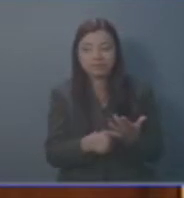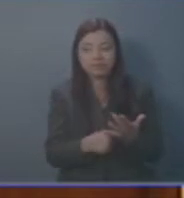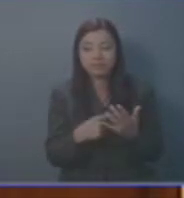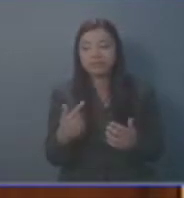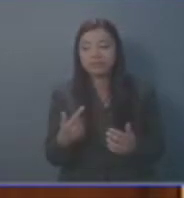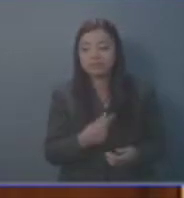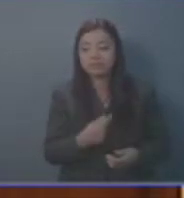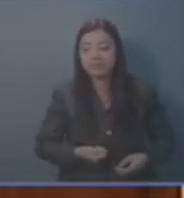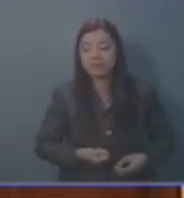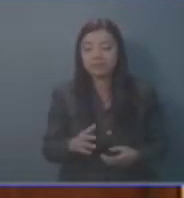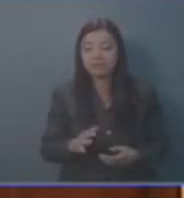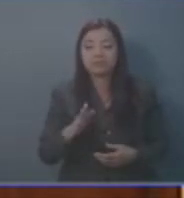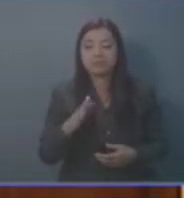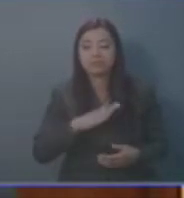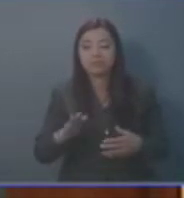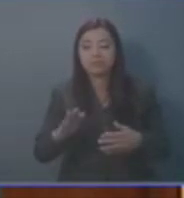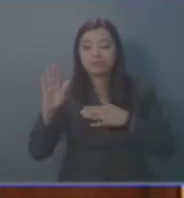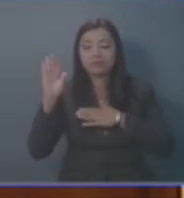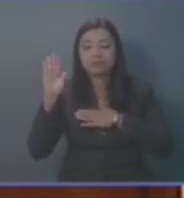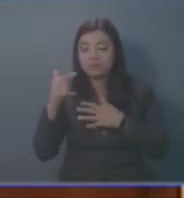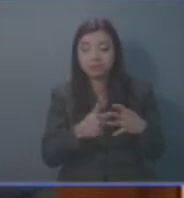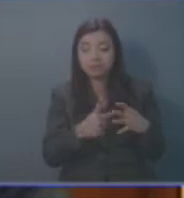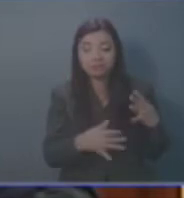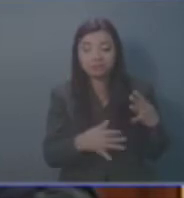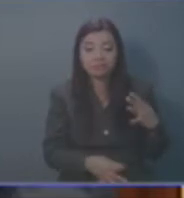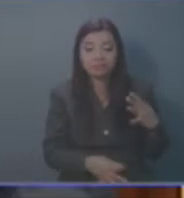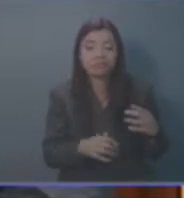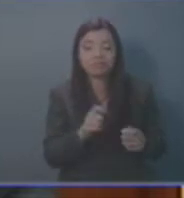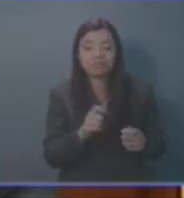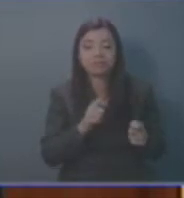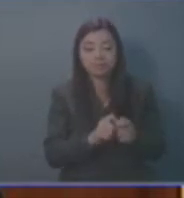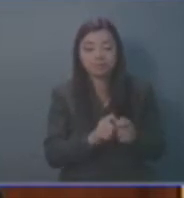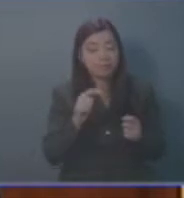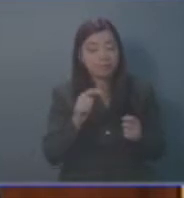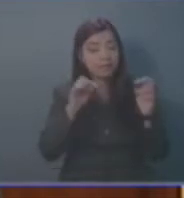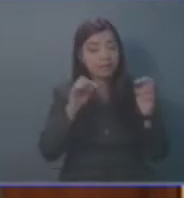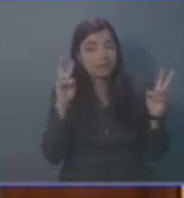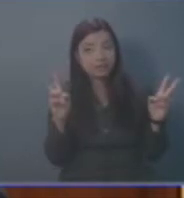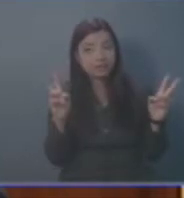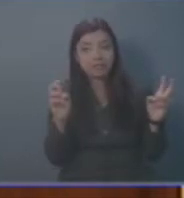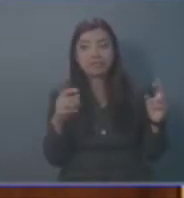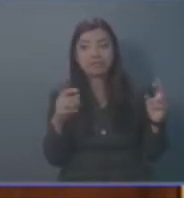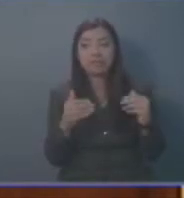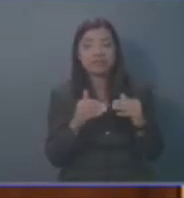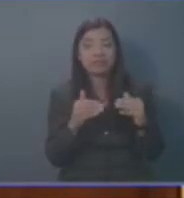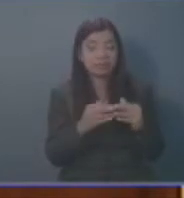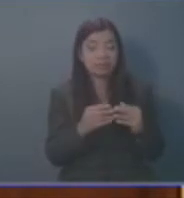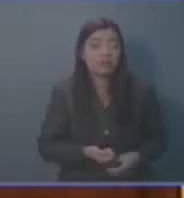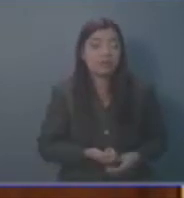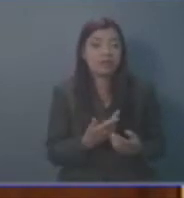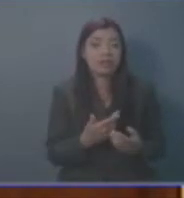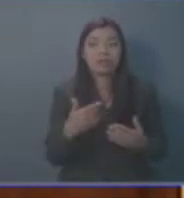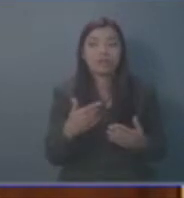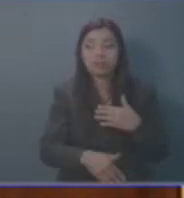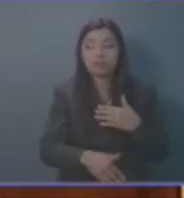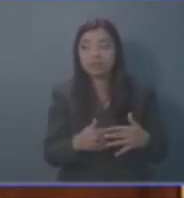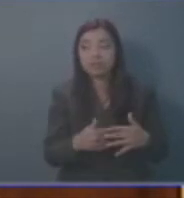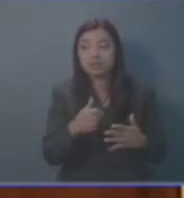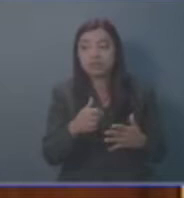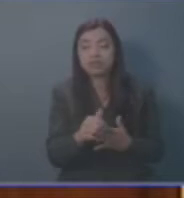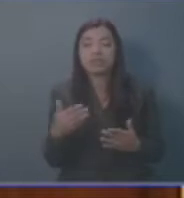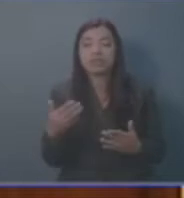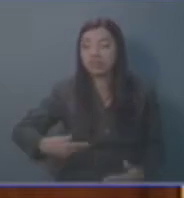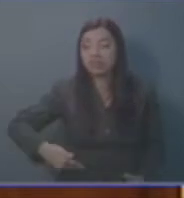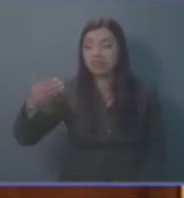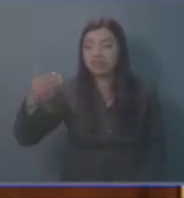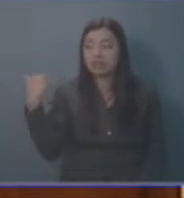estamos honrando nuestro compromiso de legislar de manera definitiva sobre el tema, tal y como lo expresamos en la recta final del año anterior.